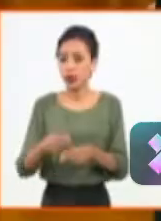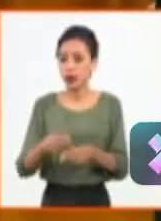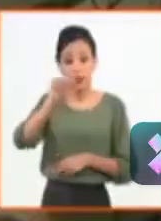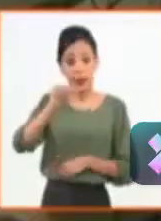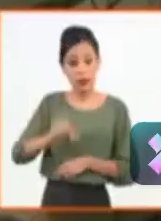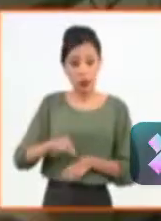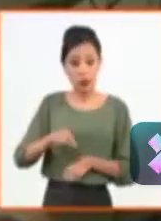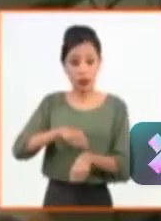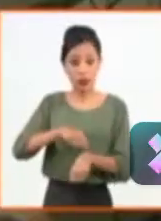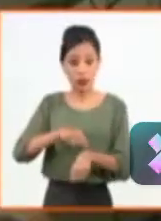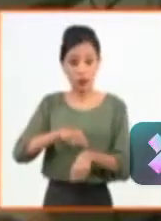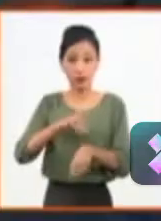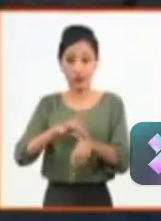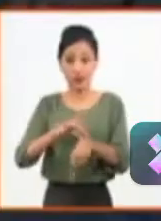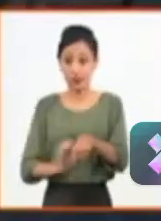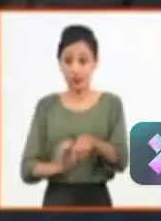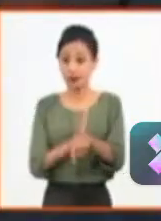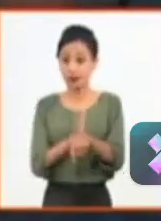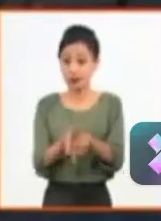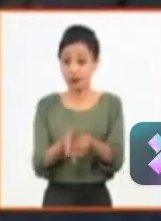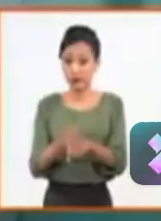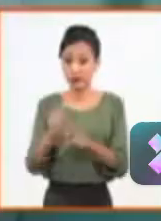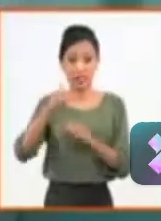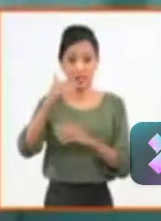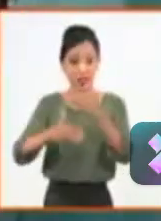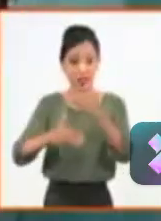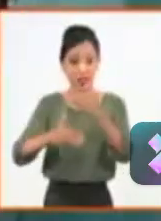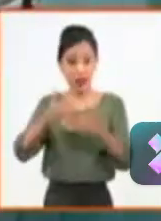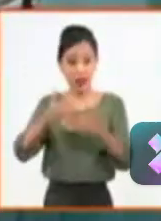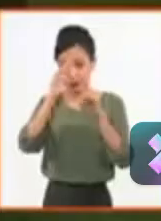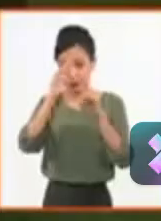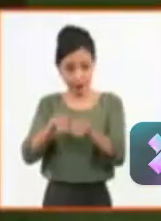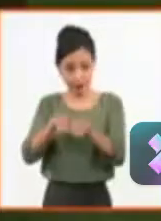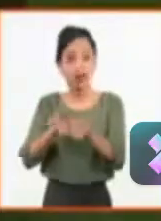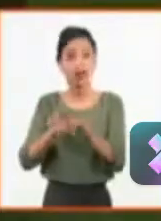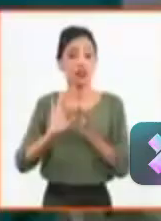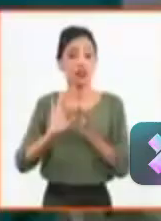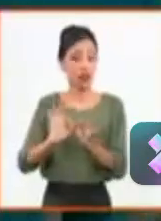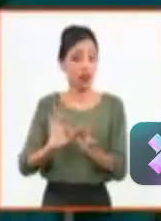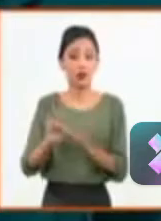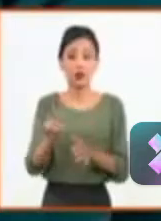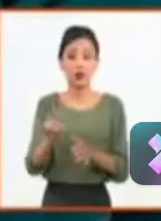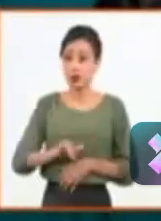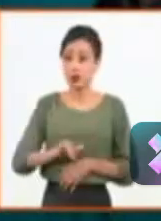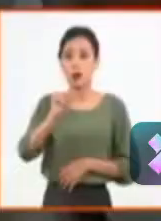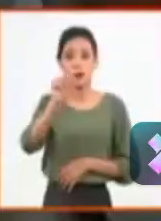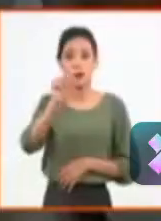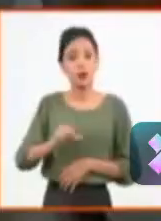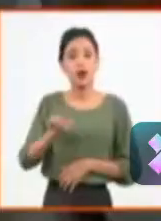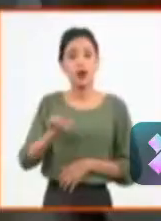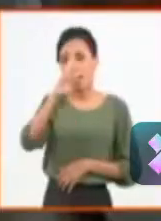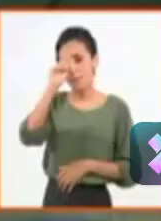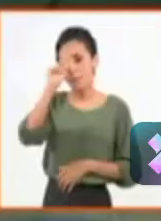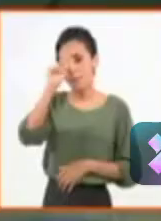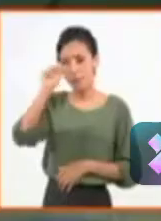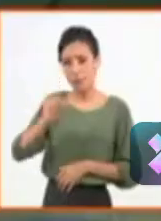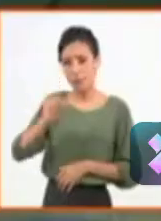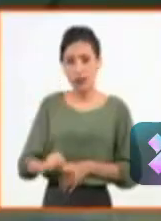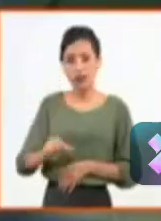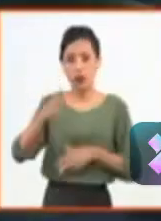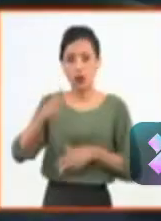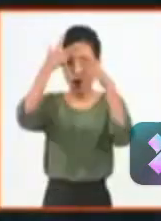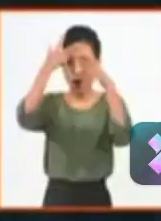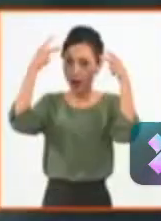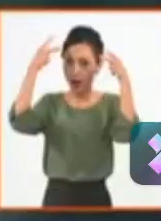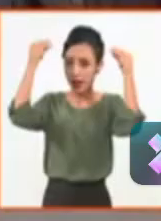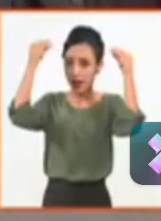la pandemia en zonas rojas, en los hospitales, generalmente personas que están contribuyendo a la salud pública, directivos, médicos, enfermeros, aunque